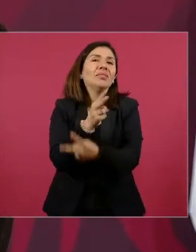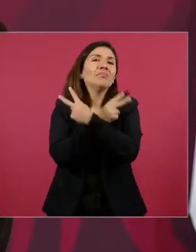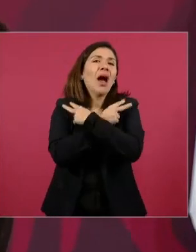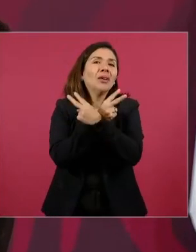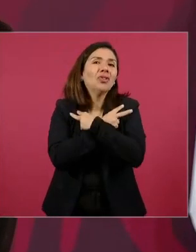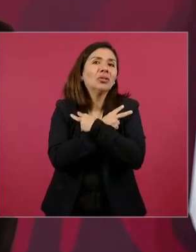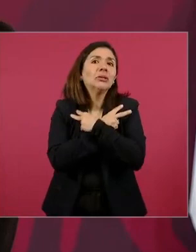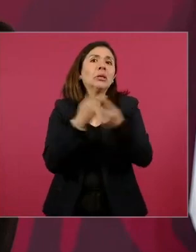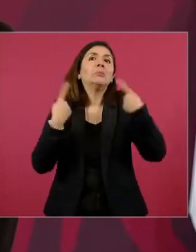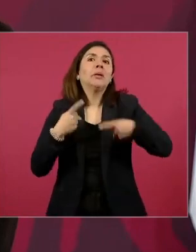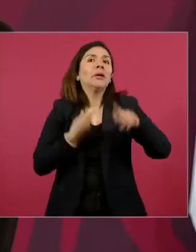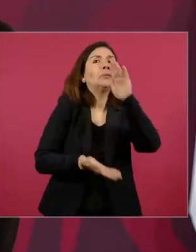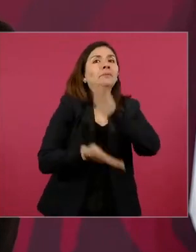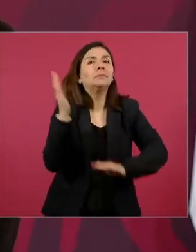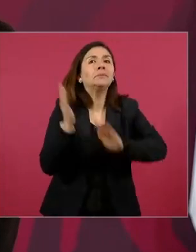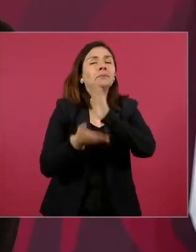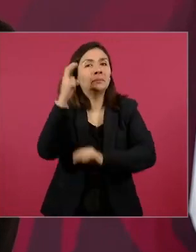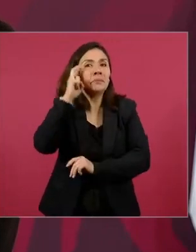pues hay,